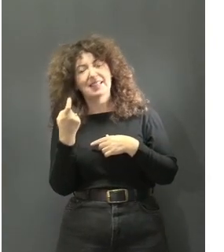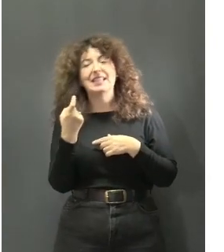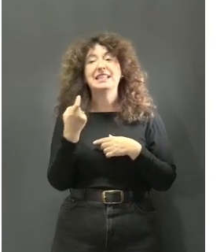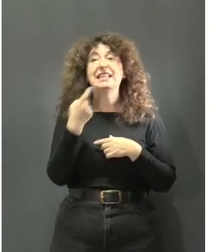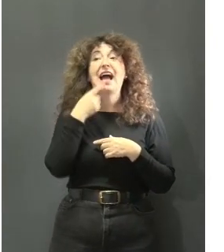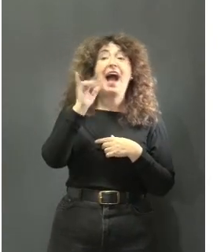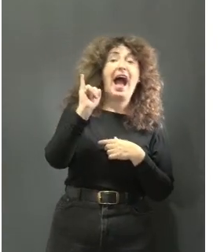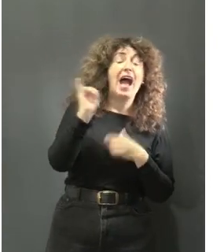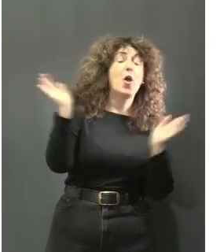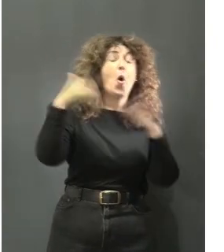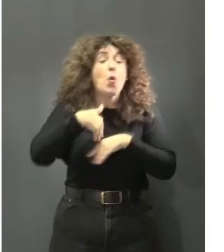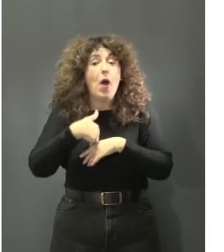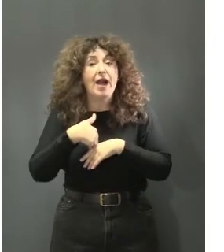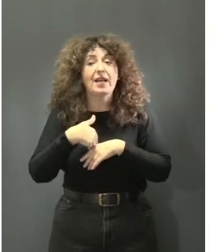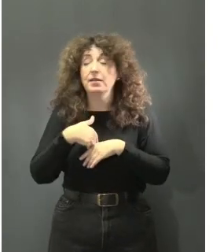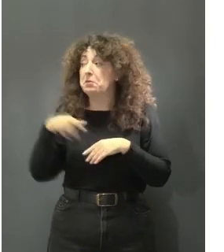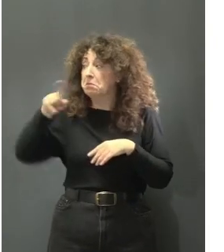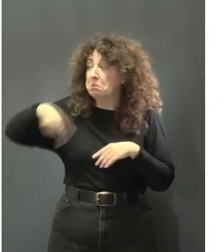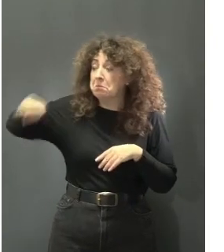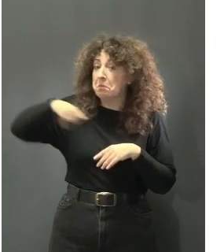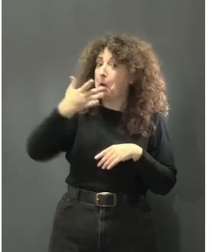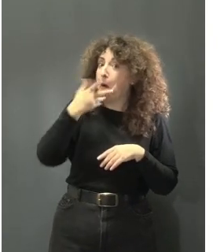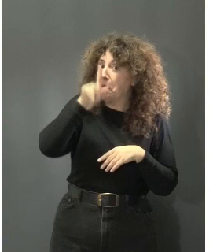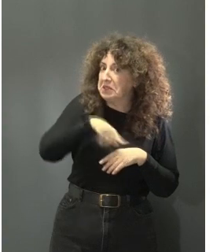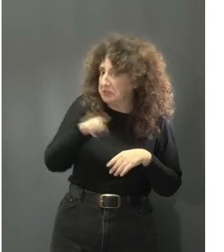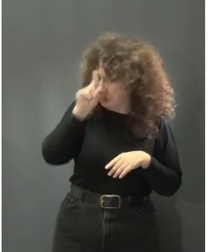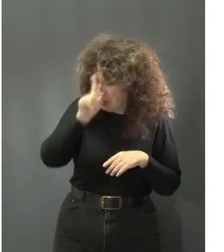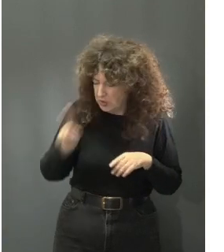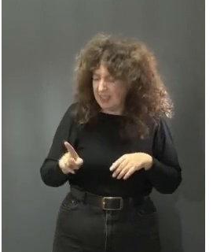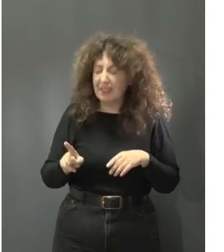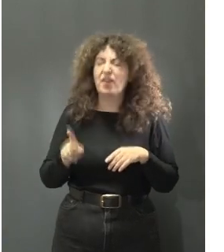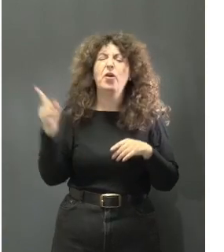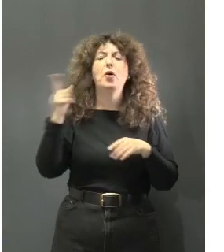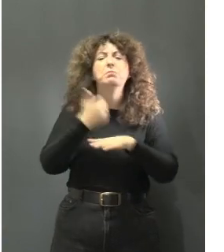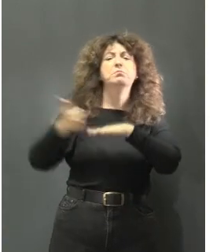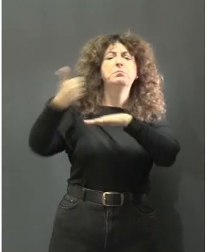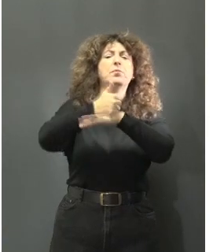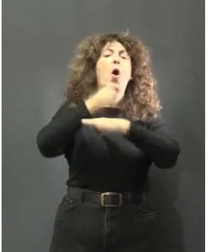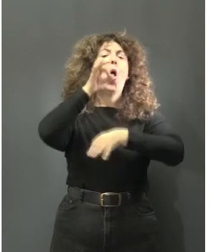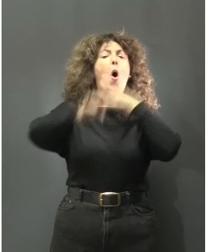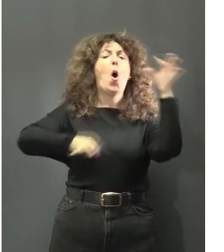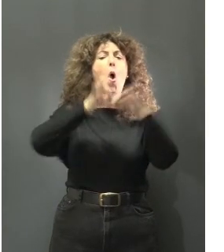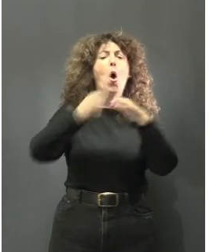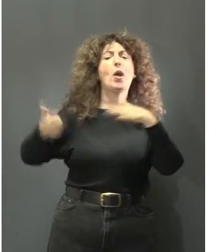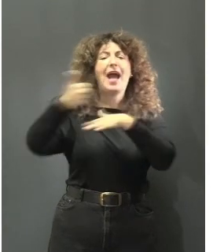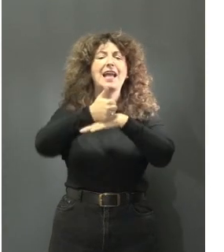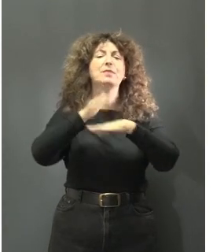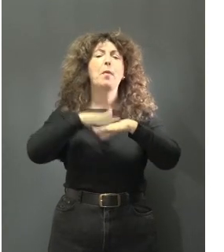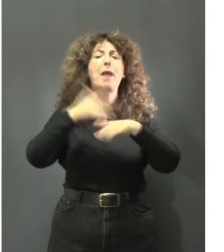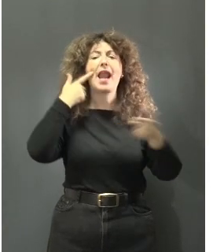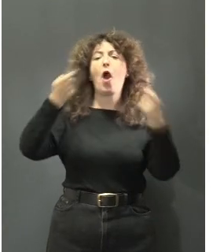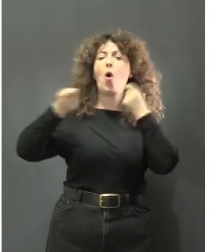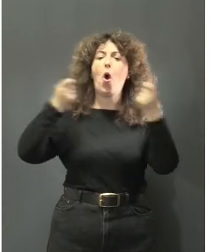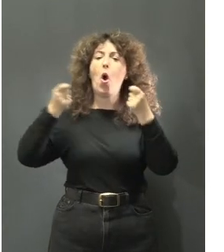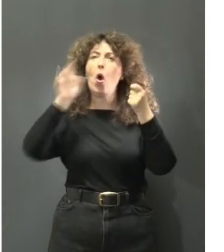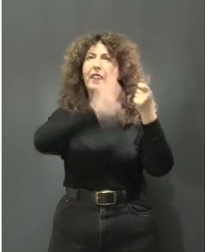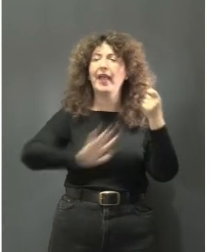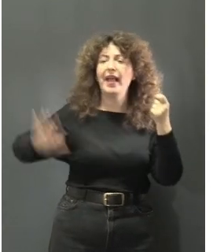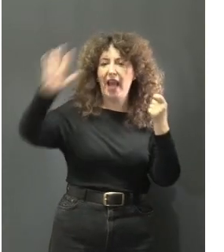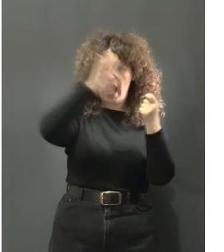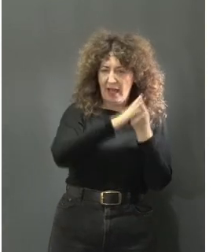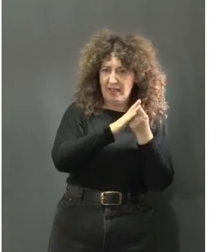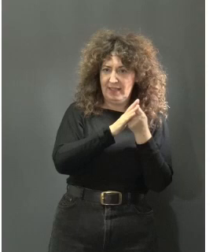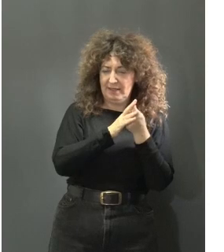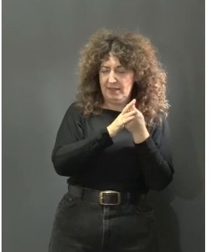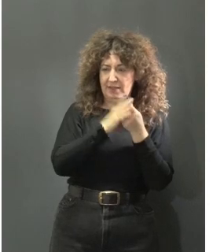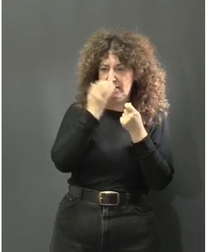o no, a lo mejor vosotras lo controláis más, qué organismo puede coordinar o qué organismo coordina o